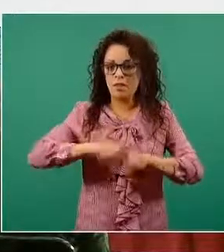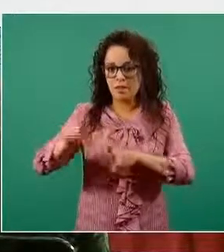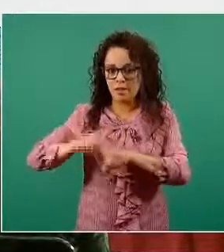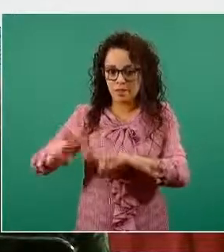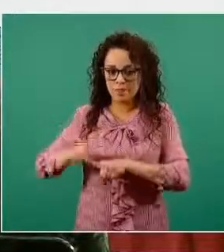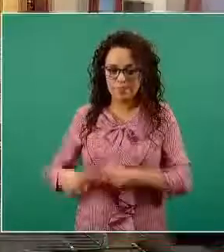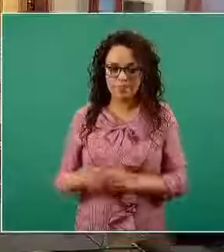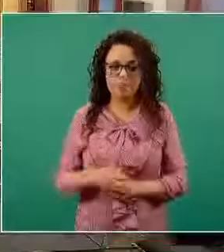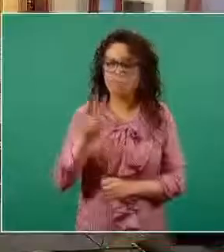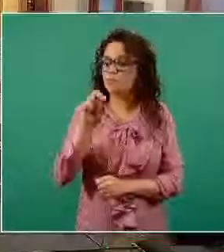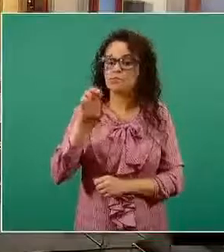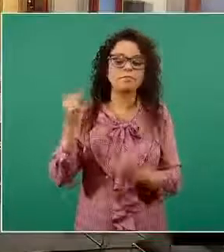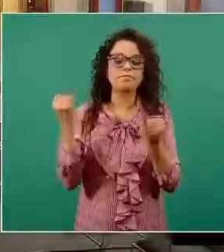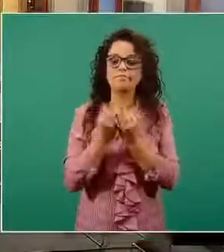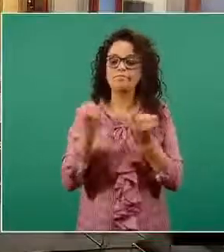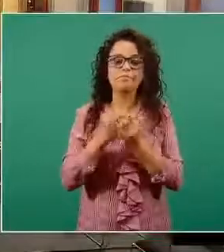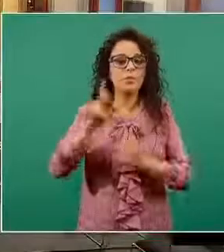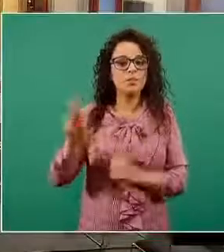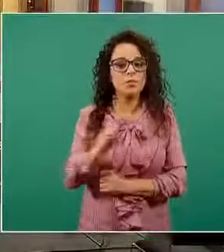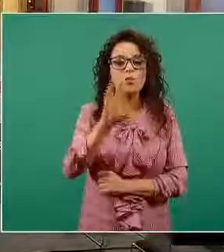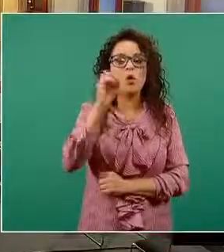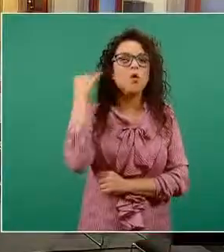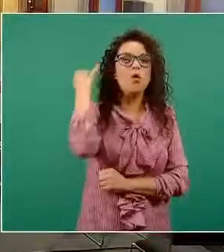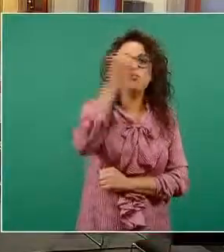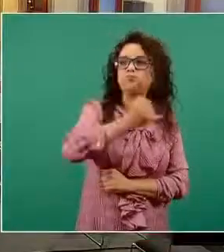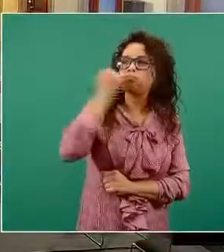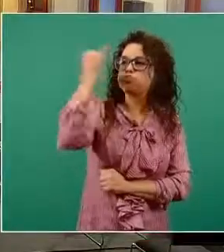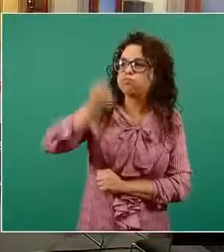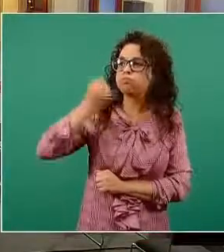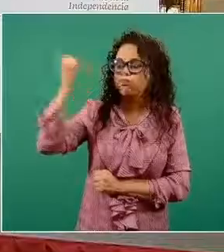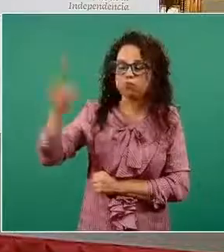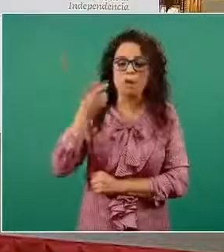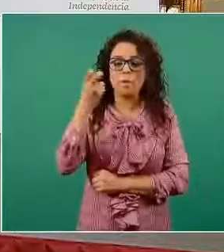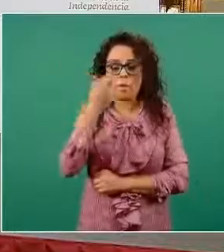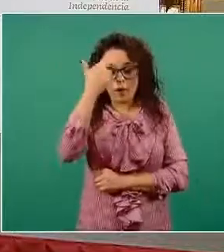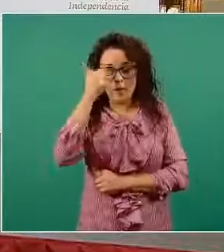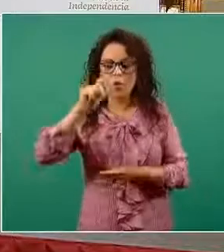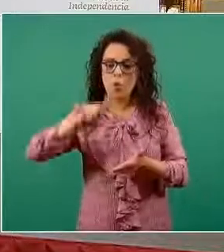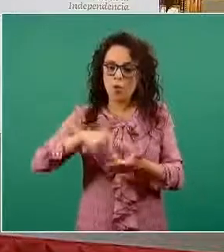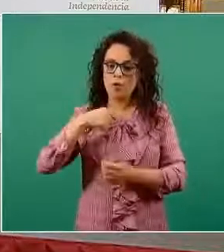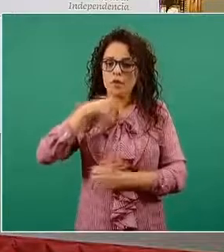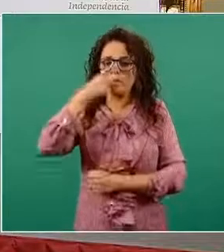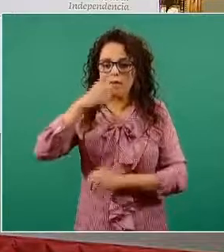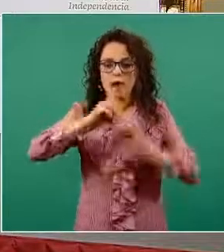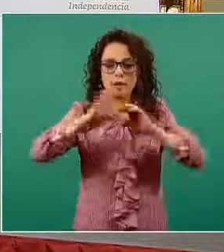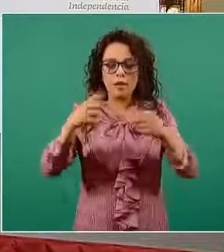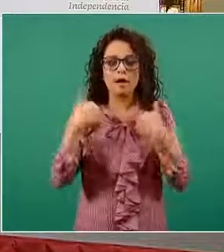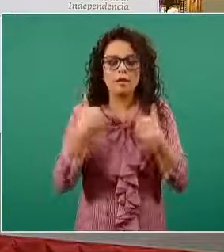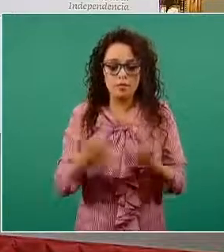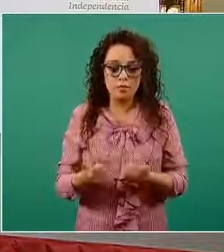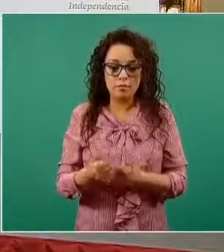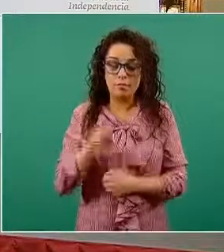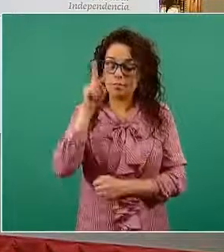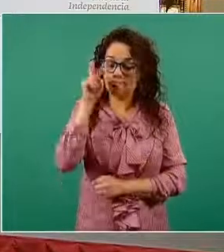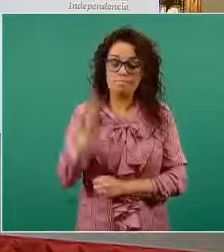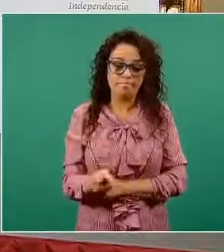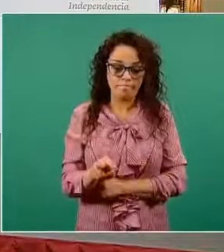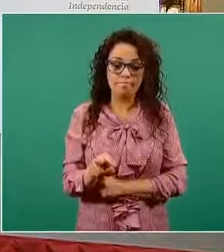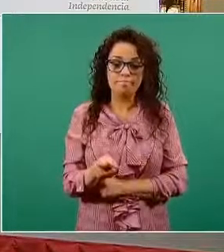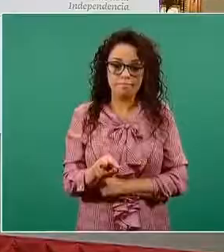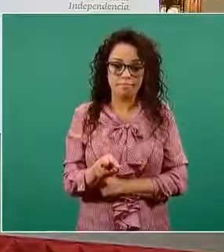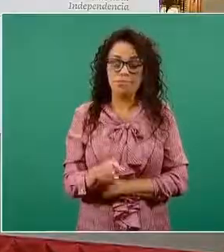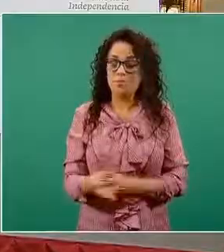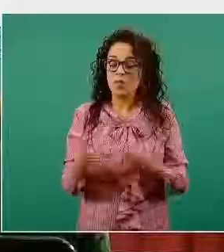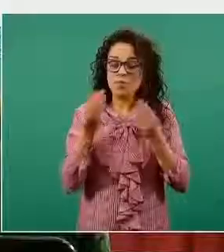la población rural. Una vez más, especificamos, dejamos en claro lo indignante que resultan las